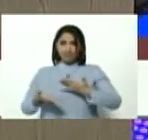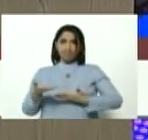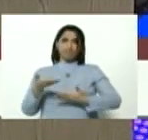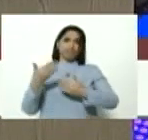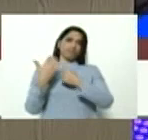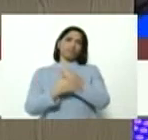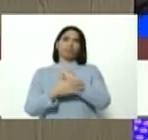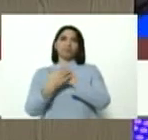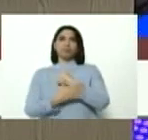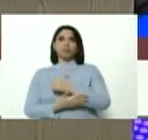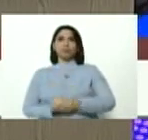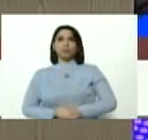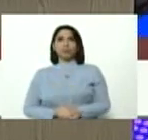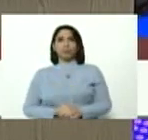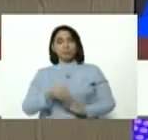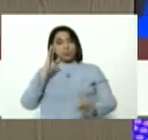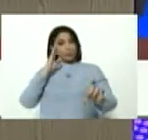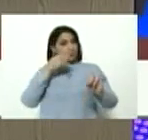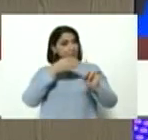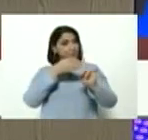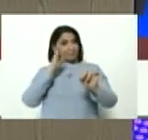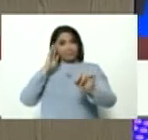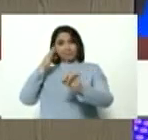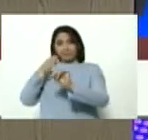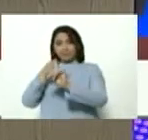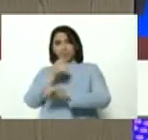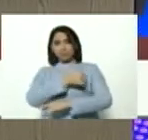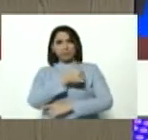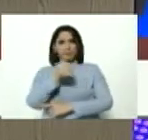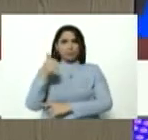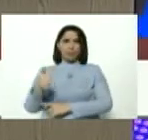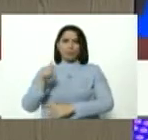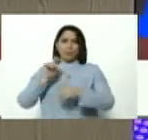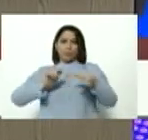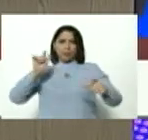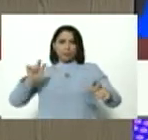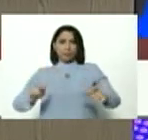compasión, el abordaje de cada caso de manera personalizada,